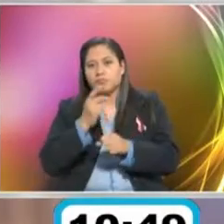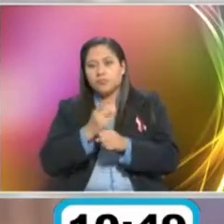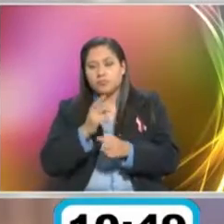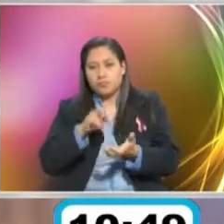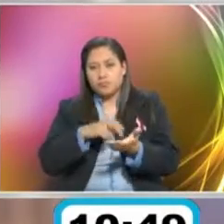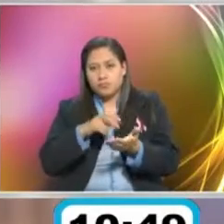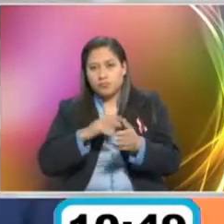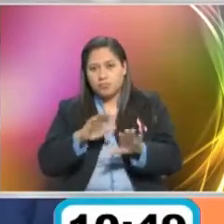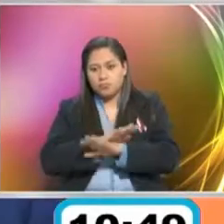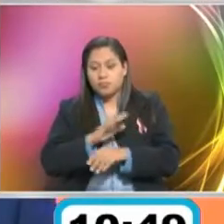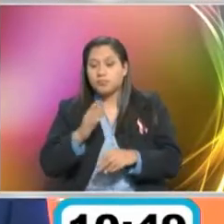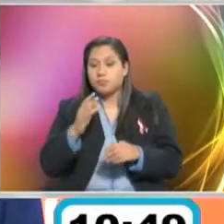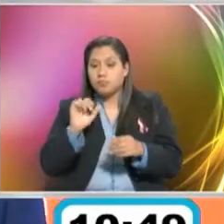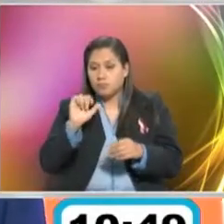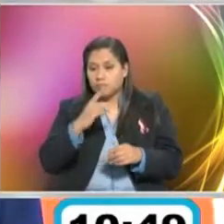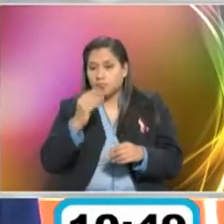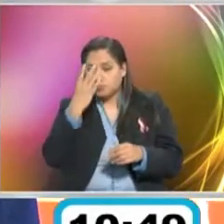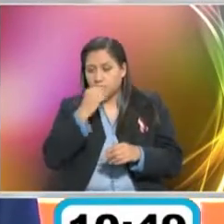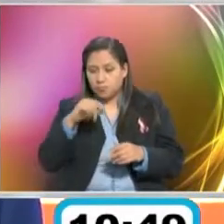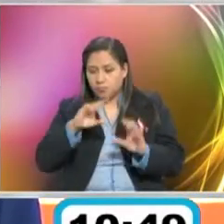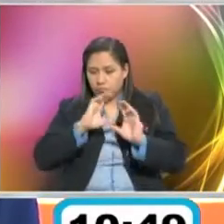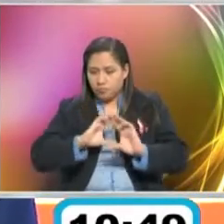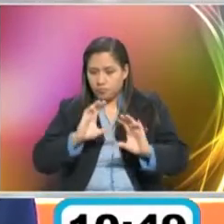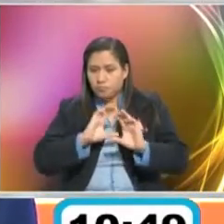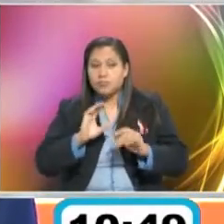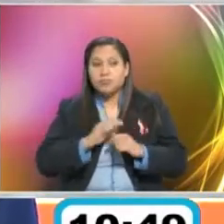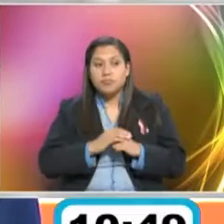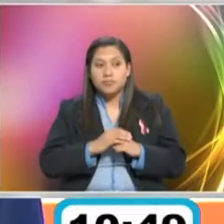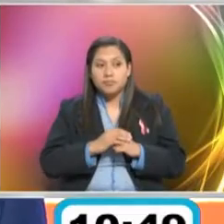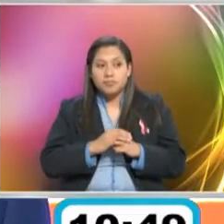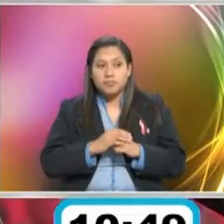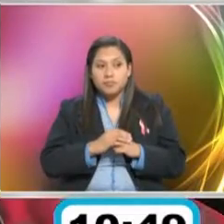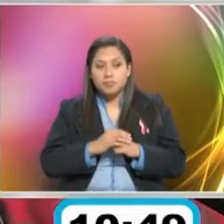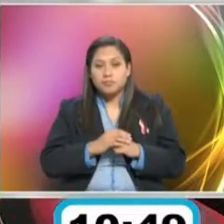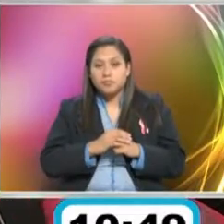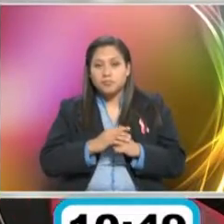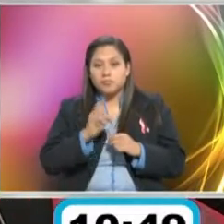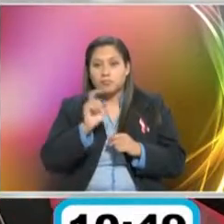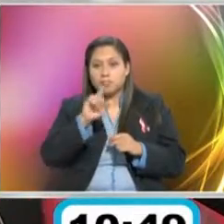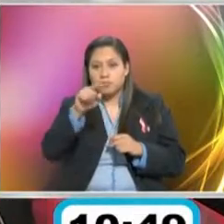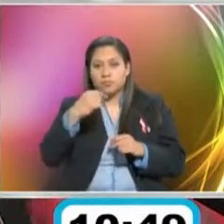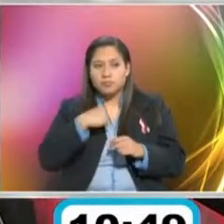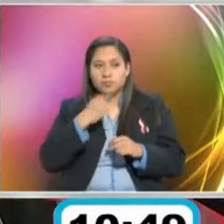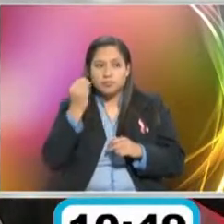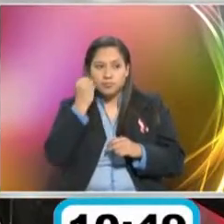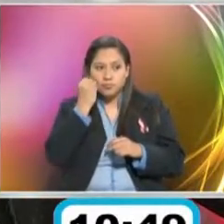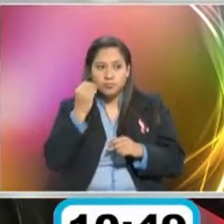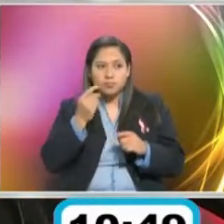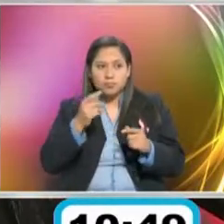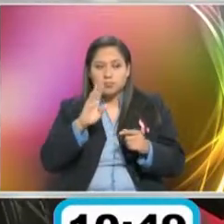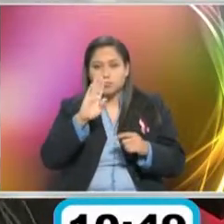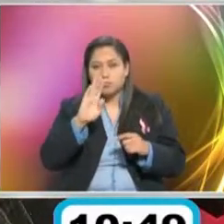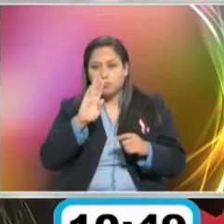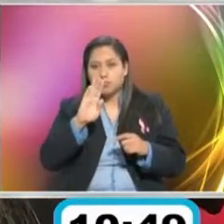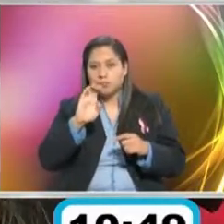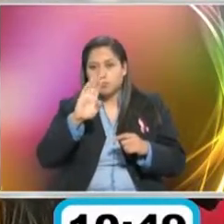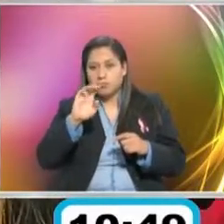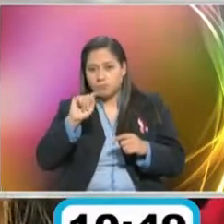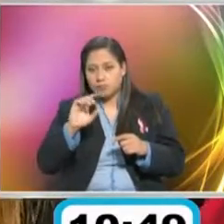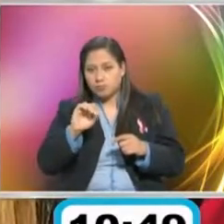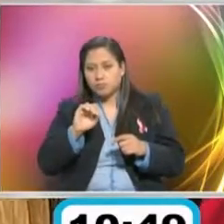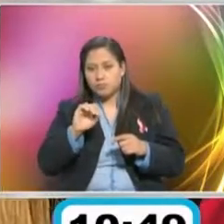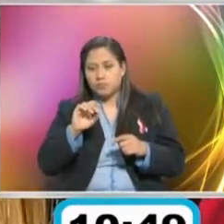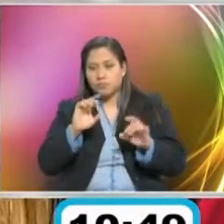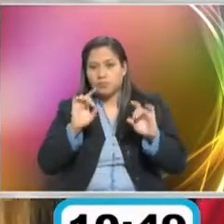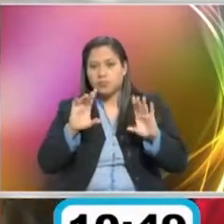Y va a pasar algo muy lindo también aquí, nos vas a cantar y va a ser... Cuando tú me besas, conocida por El Bebeto, es composición